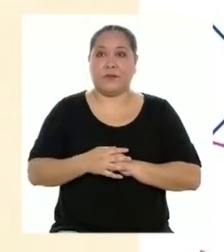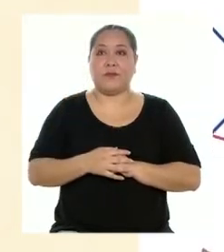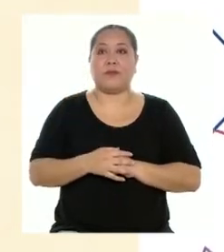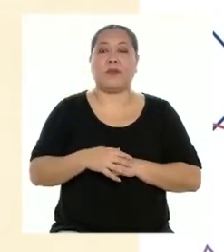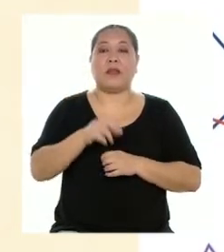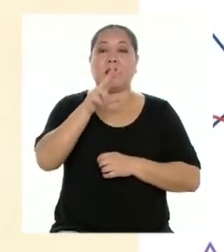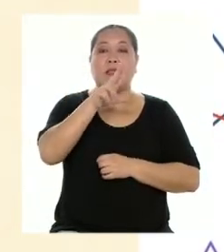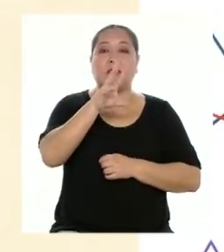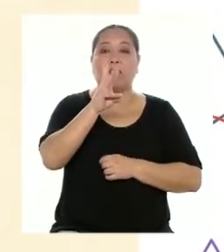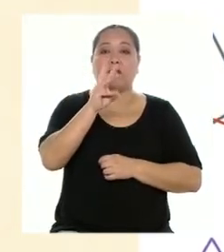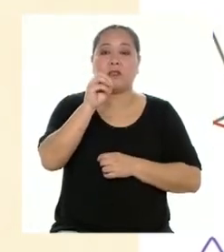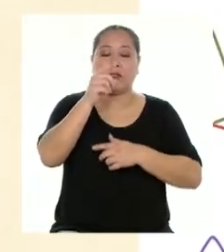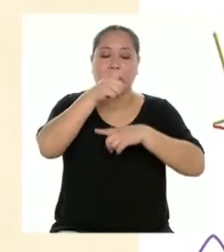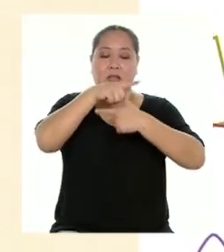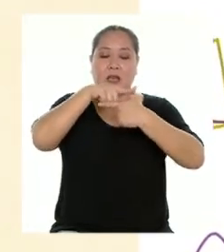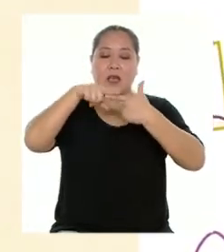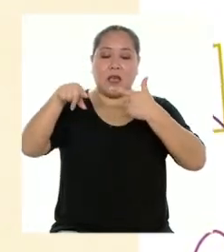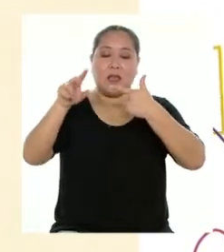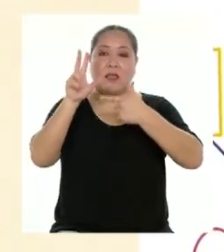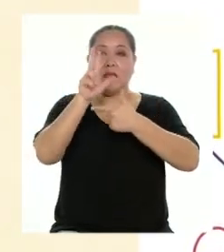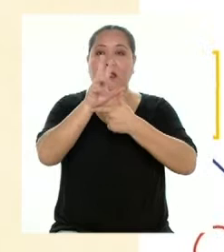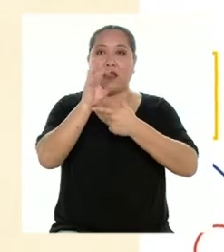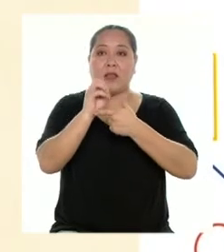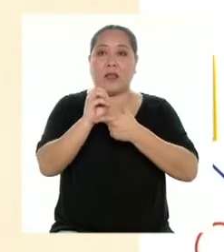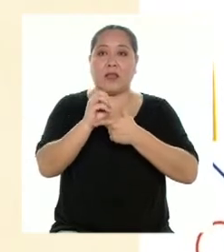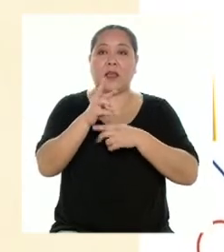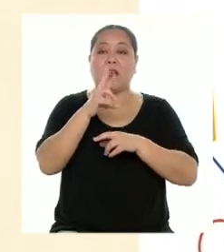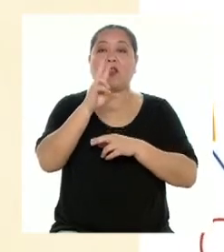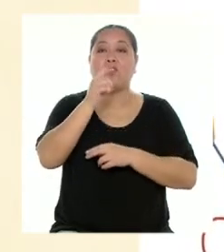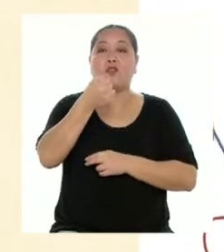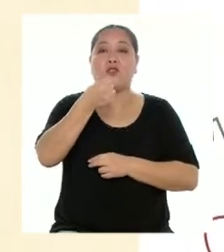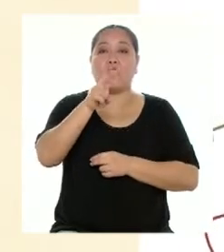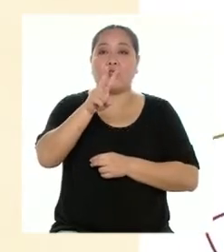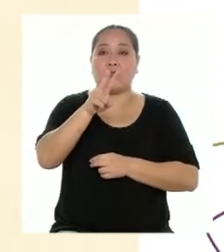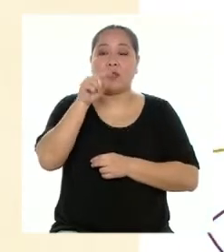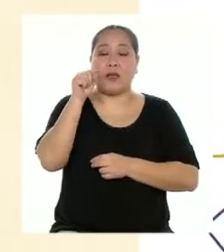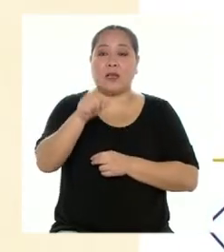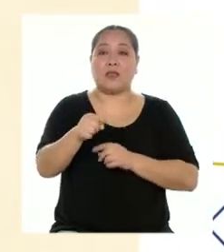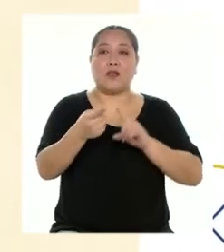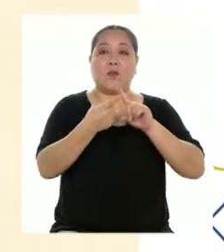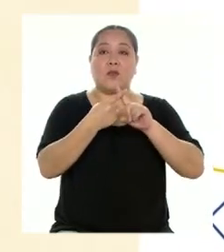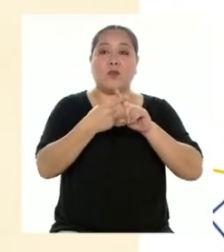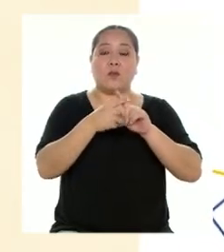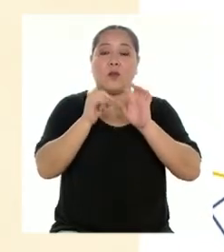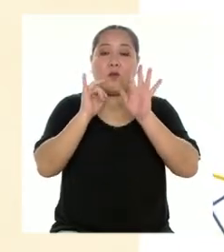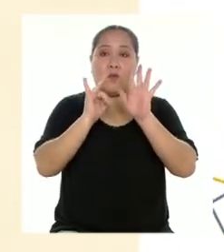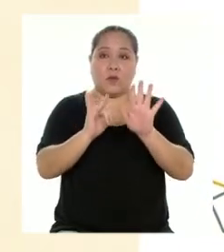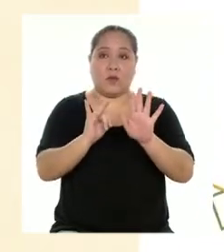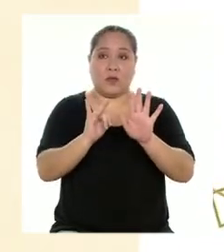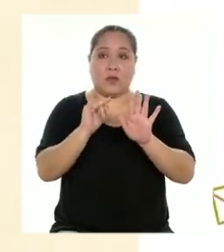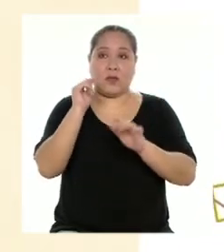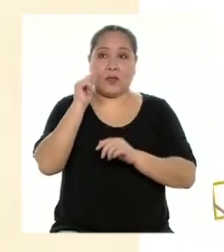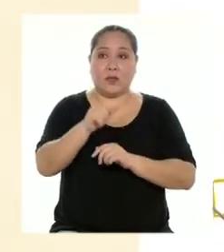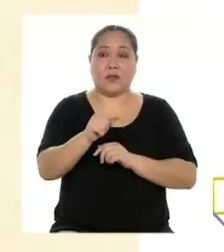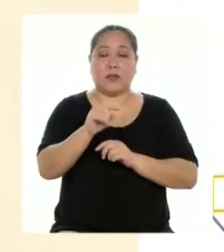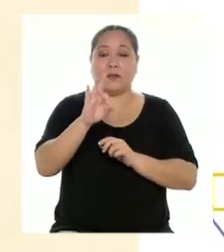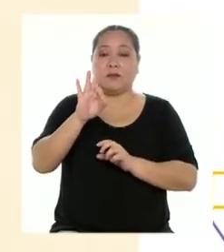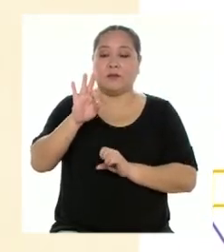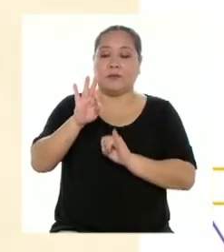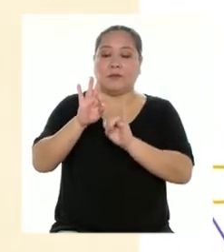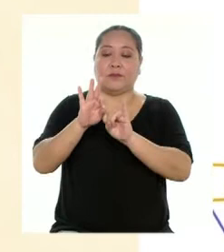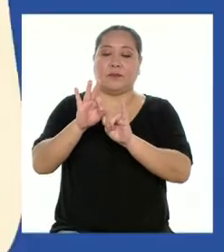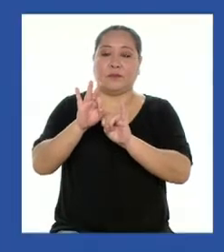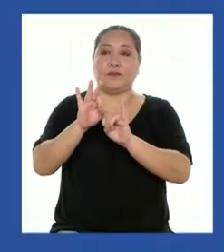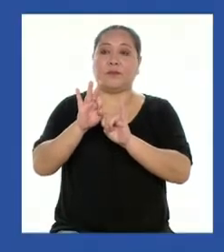grados entre 30, dando 12 grados. Luego ese resultado lo multiplico por 7, que es la frecuencia absoluta de la categoría